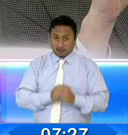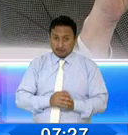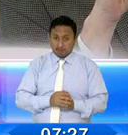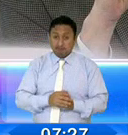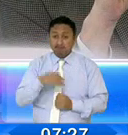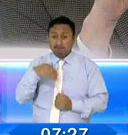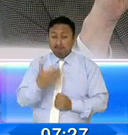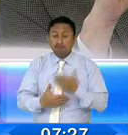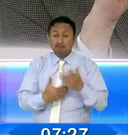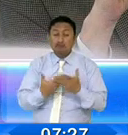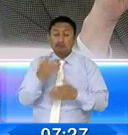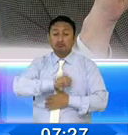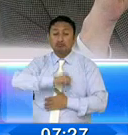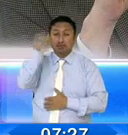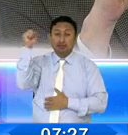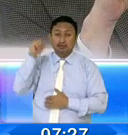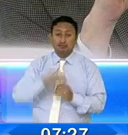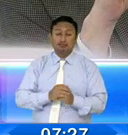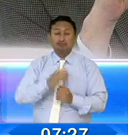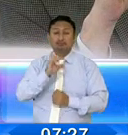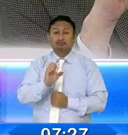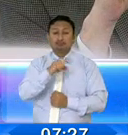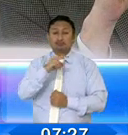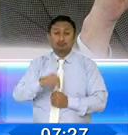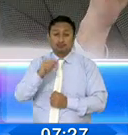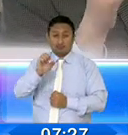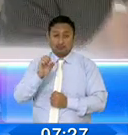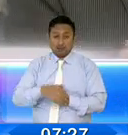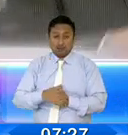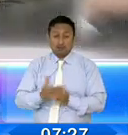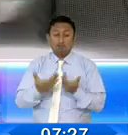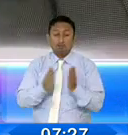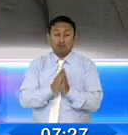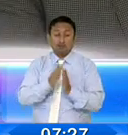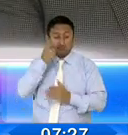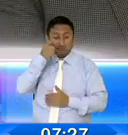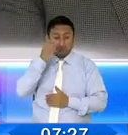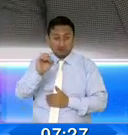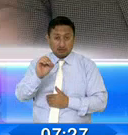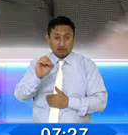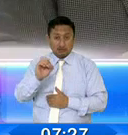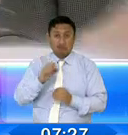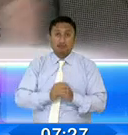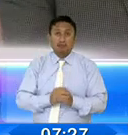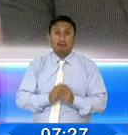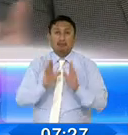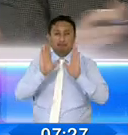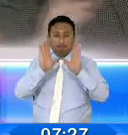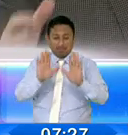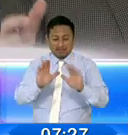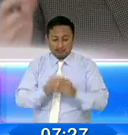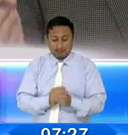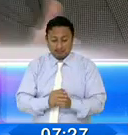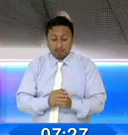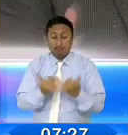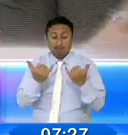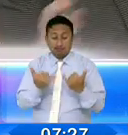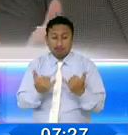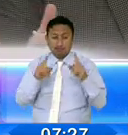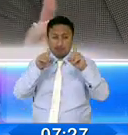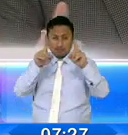ganador y que el CNE le proclame así, pide Lasso. Volvemos al tema anterior, es que es lo mismo que estamos hablando, señor Santi, del tema